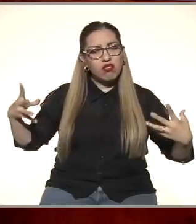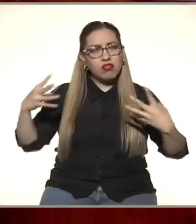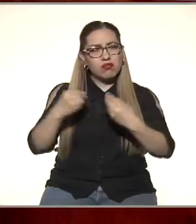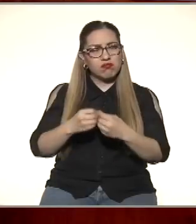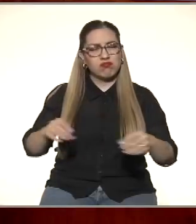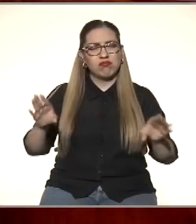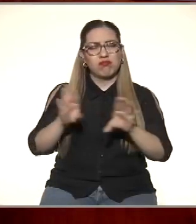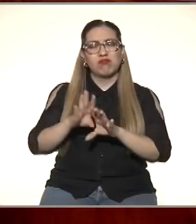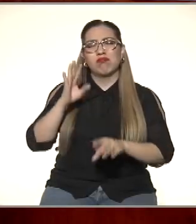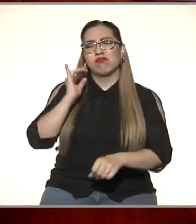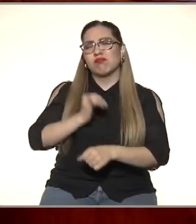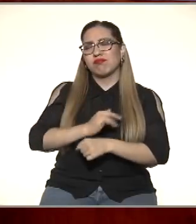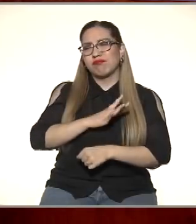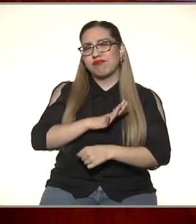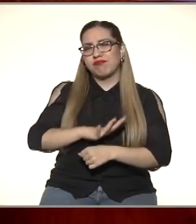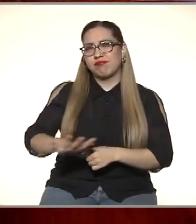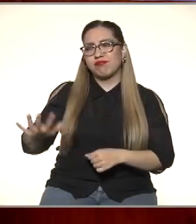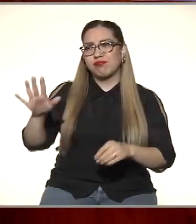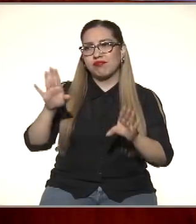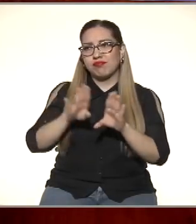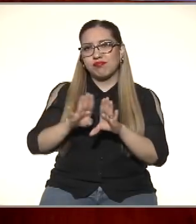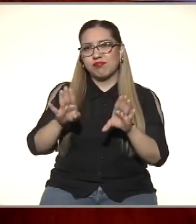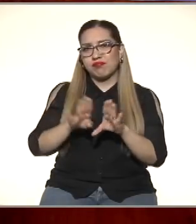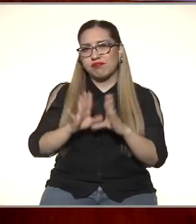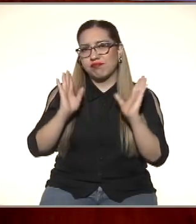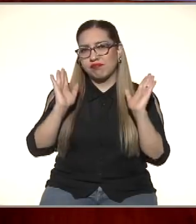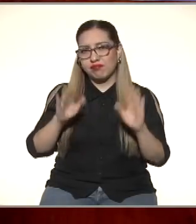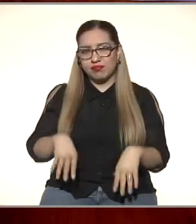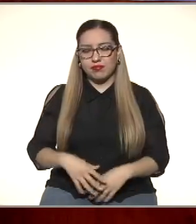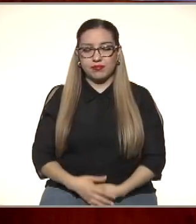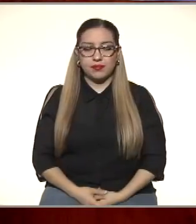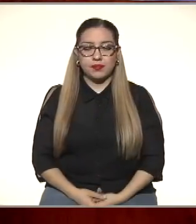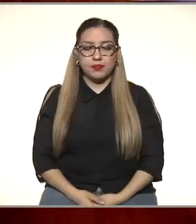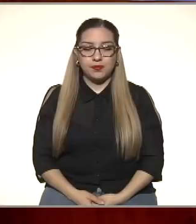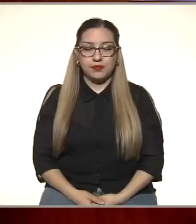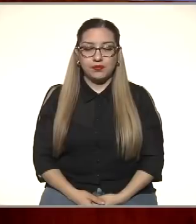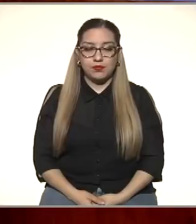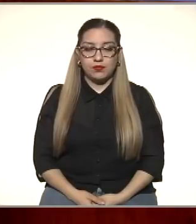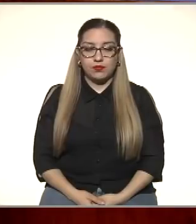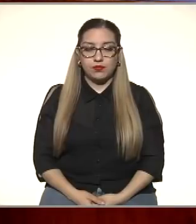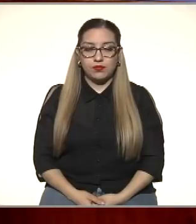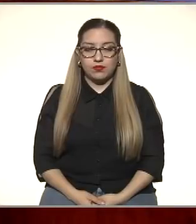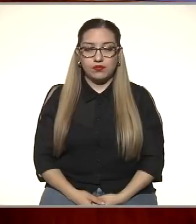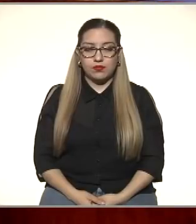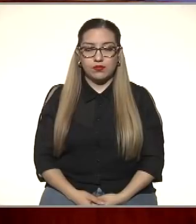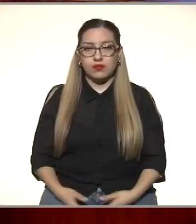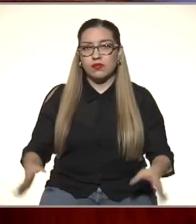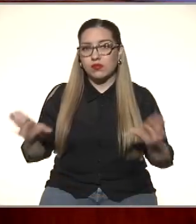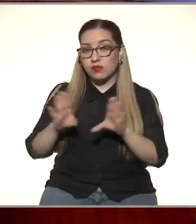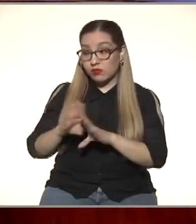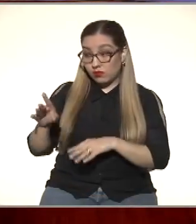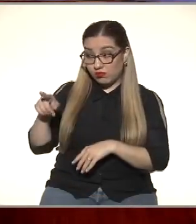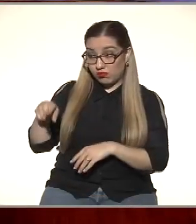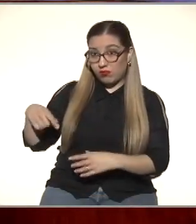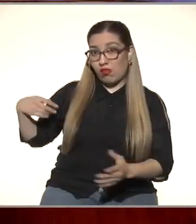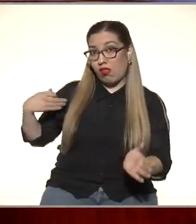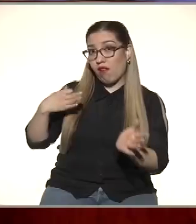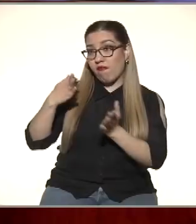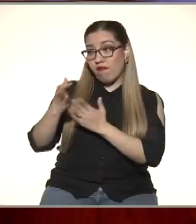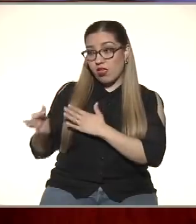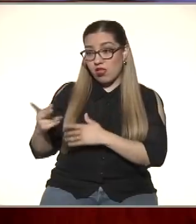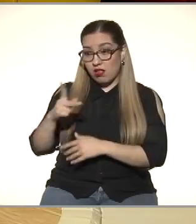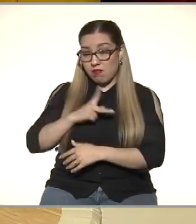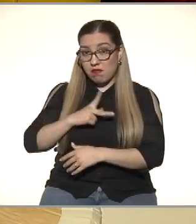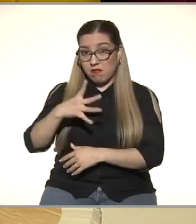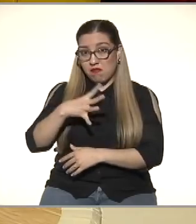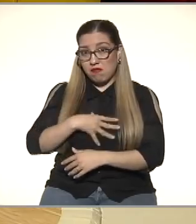domingos porque pues, ya no va a venir, ¿no? No es posible porque le engañó a mi hijo. ¿No? Estos juicios donde